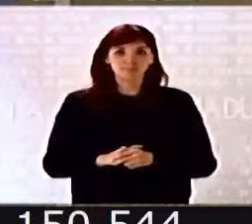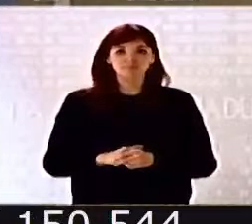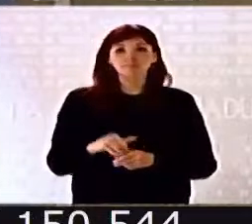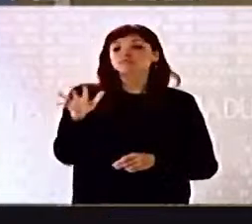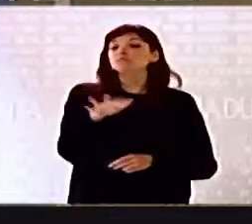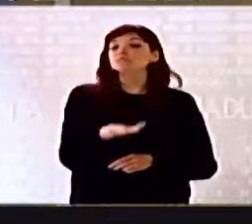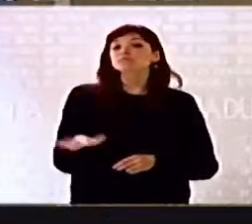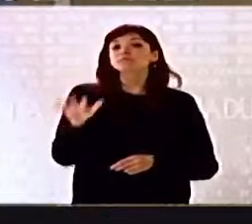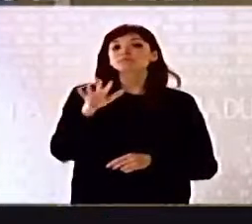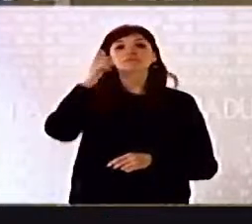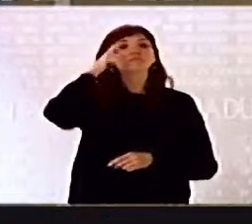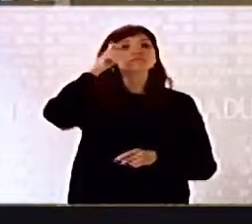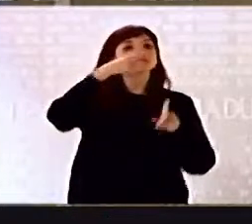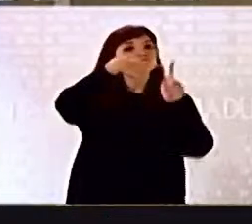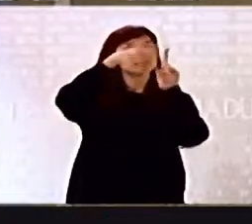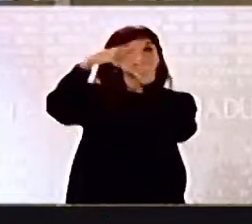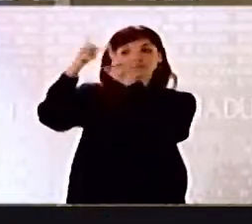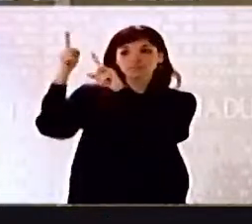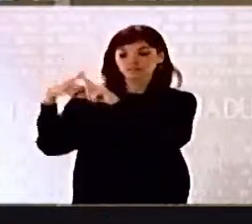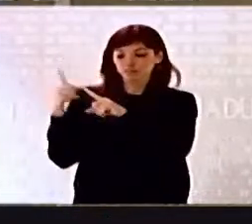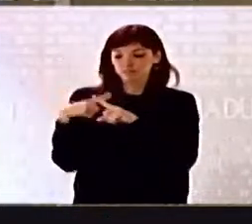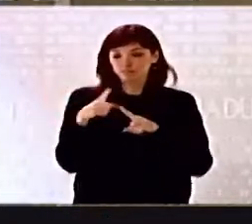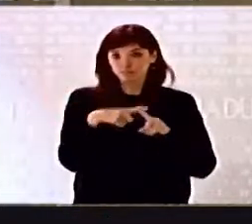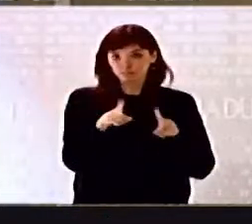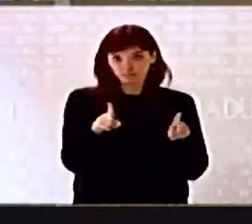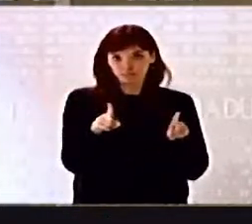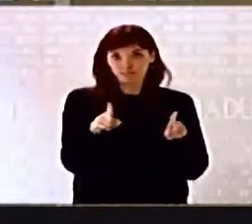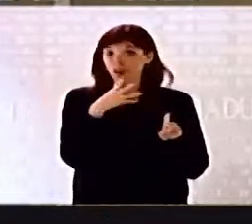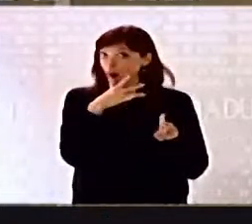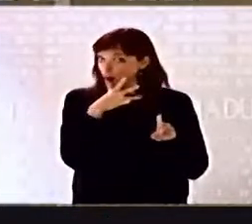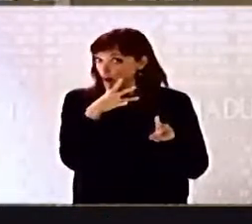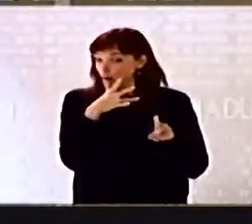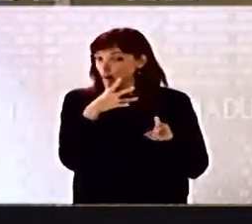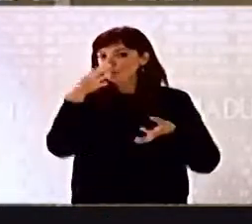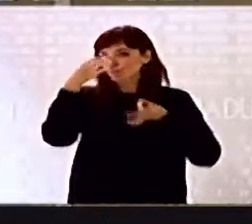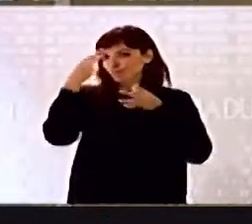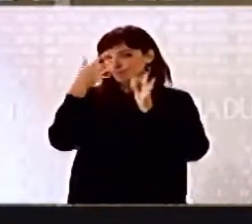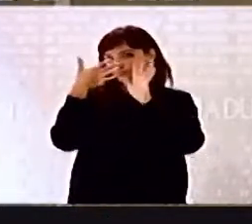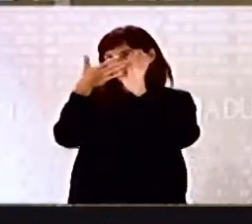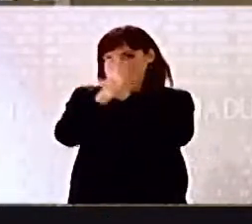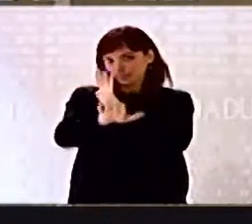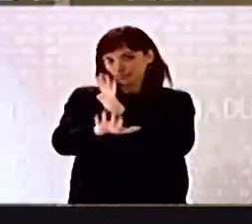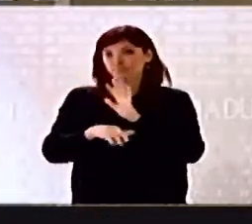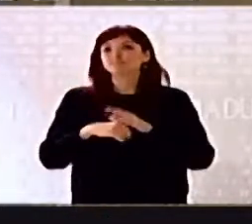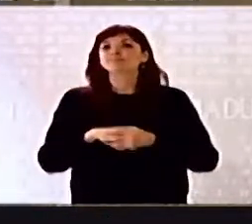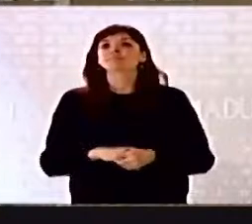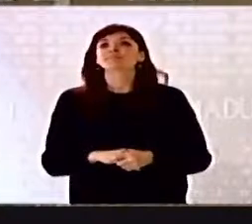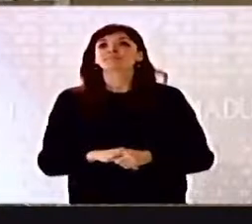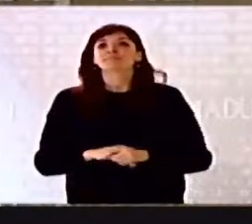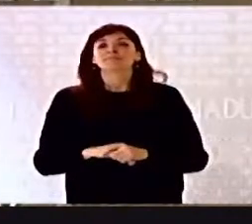ubicados en diferentes localidades, que paso a detallarles.